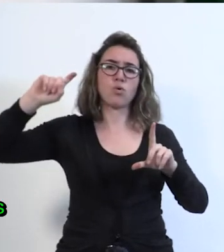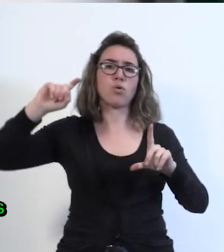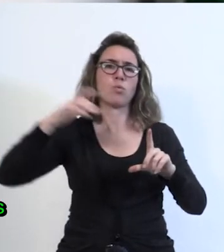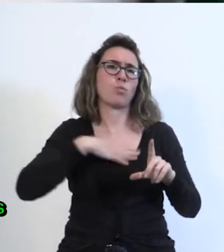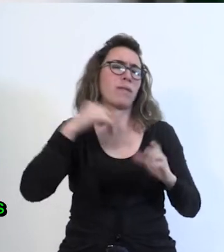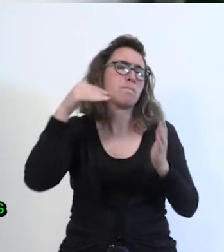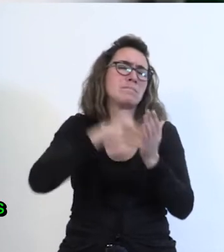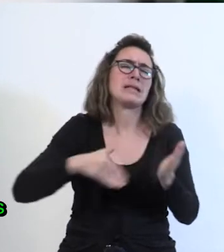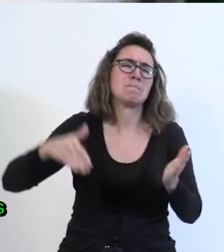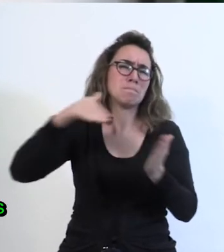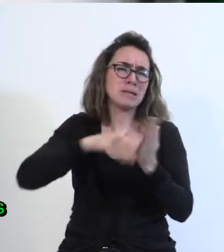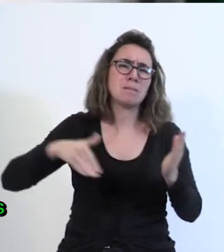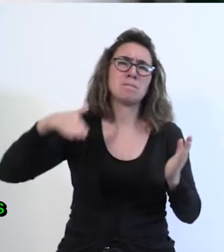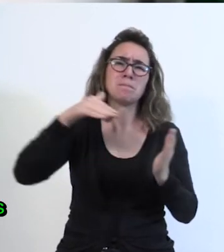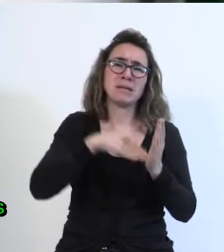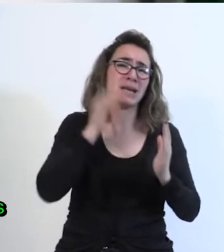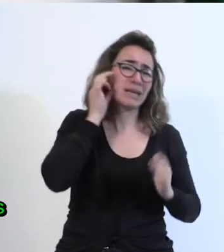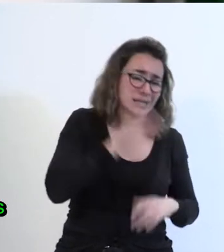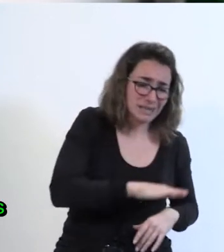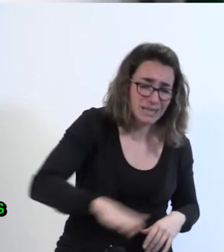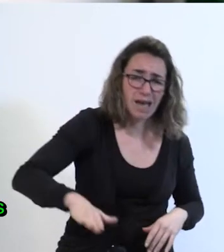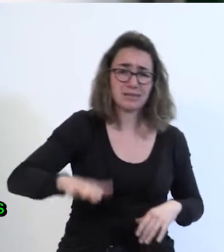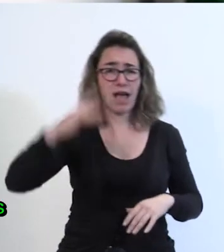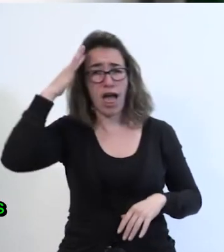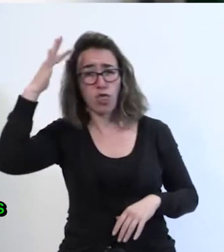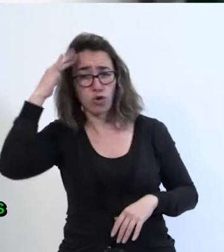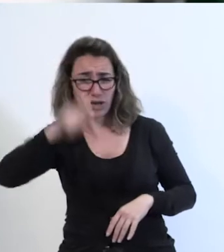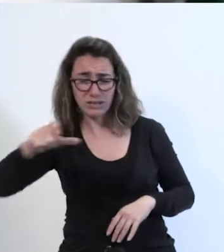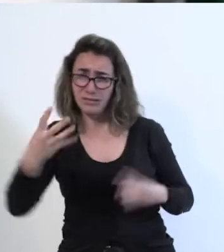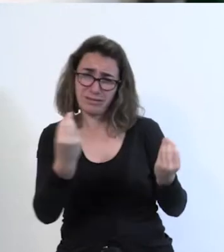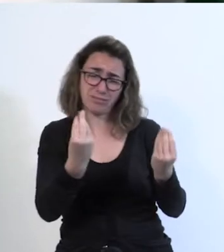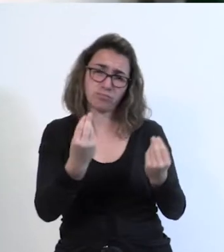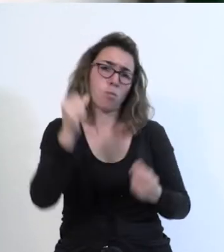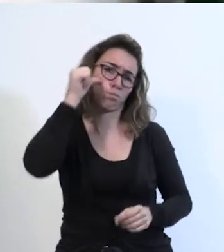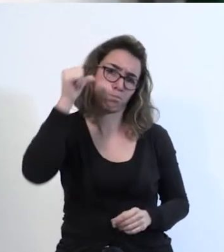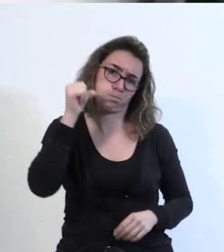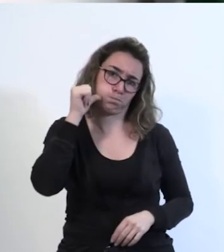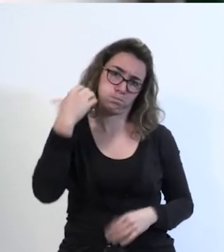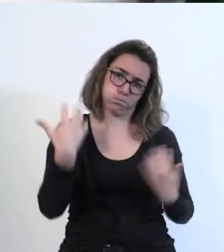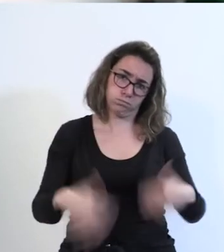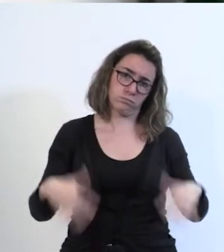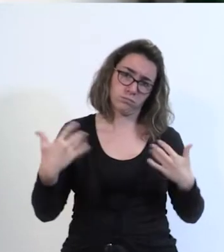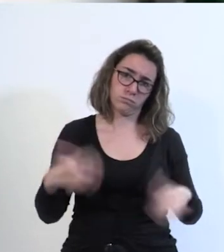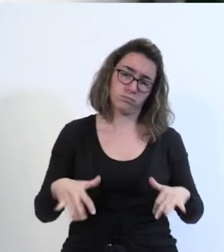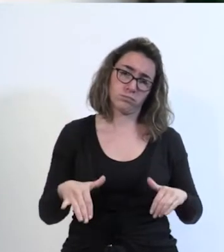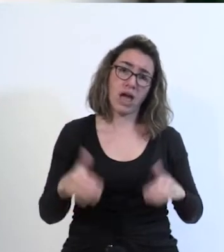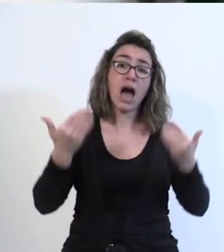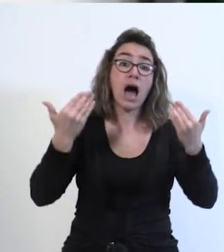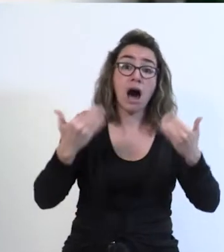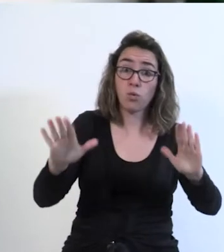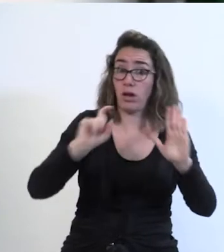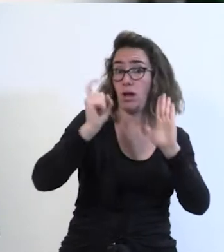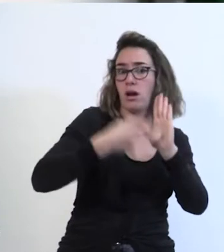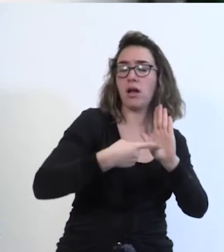en miles de niñas y adolescentes embarazadas, que independientemente de que las